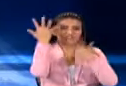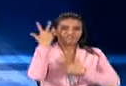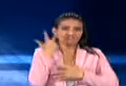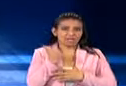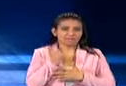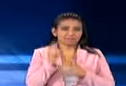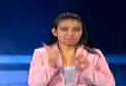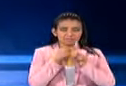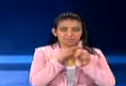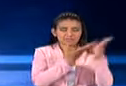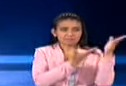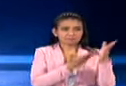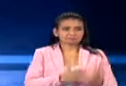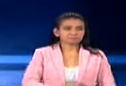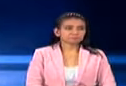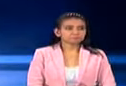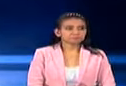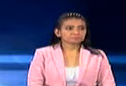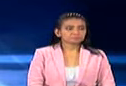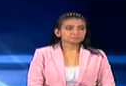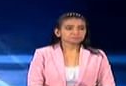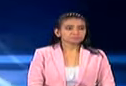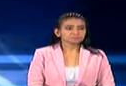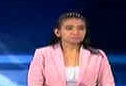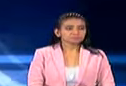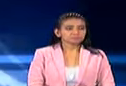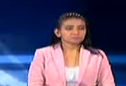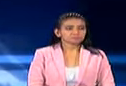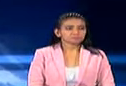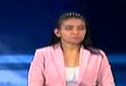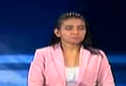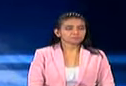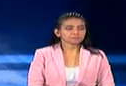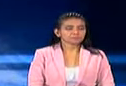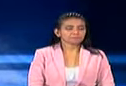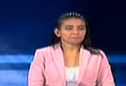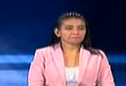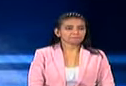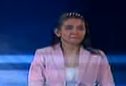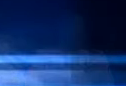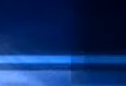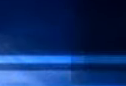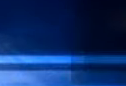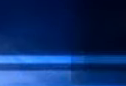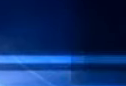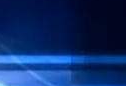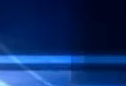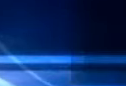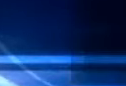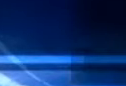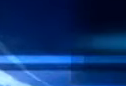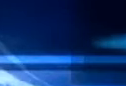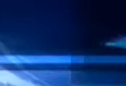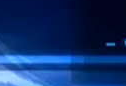los de bachillerato, el 2 de septiembre, 8º, 9º y 10º de educación general básica, el